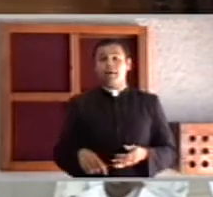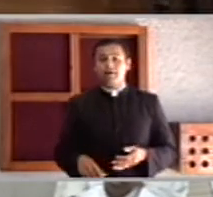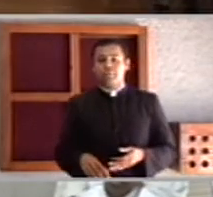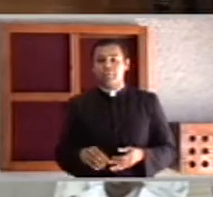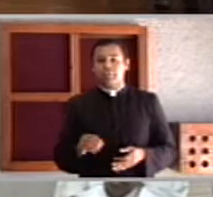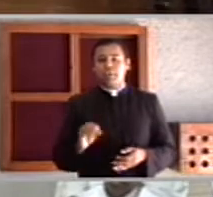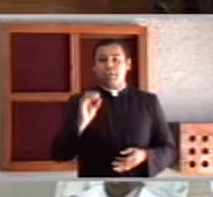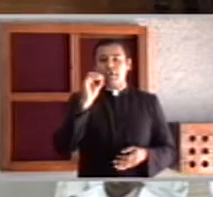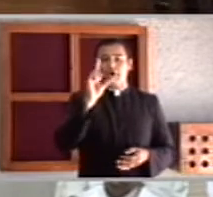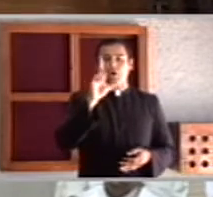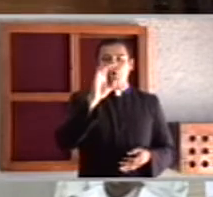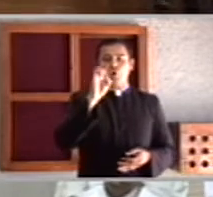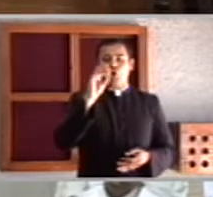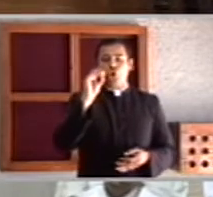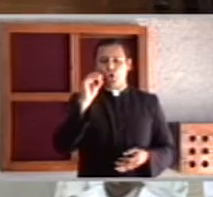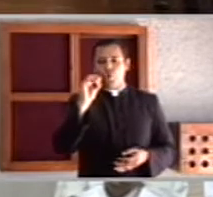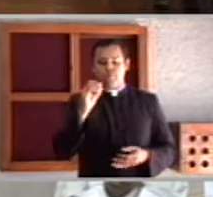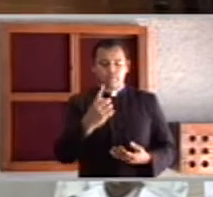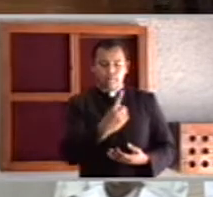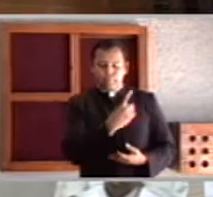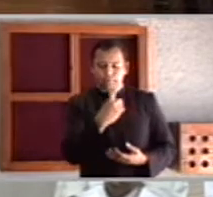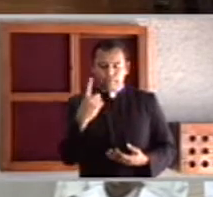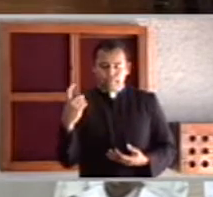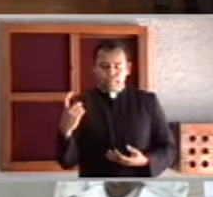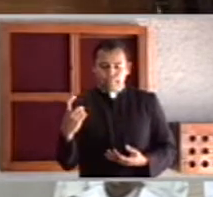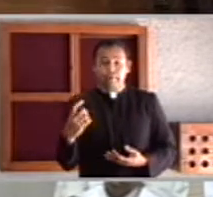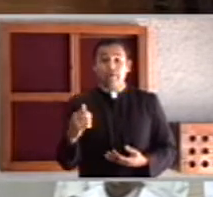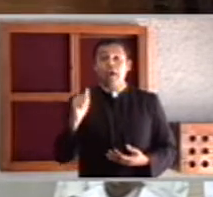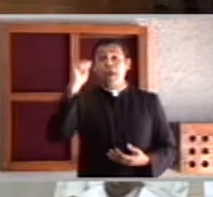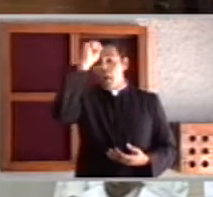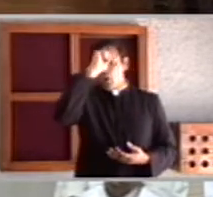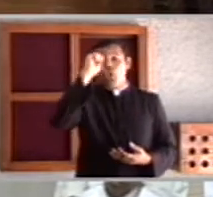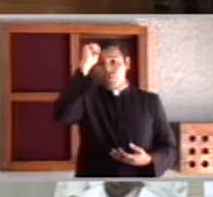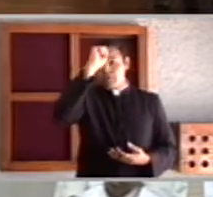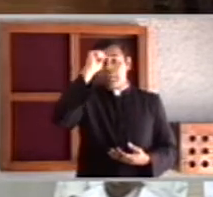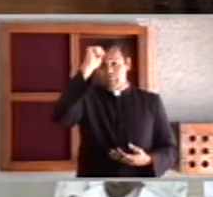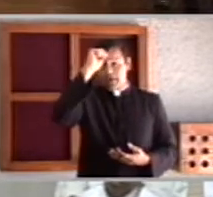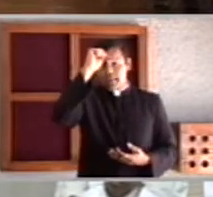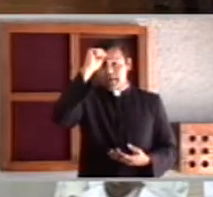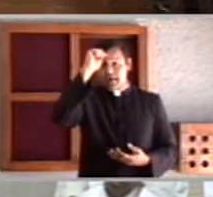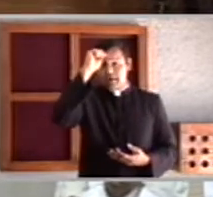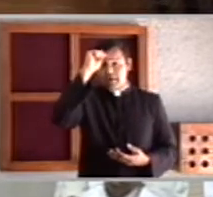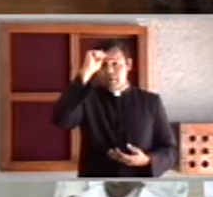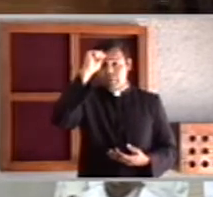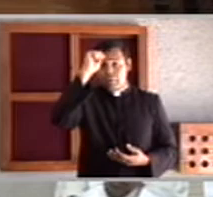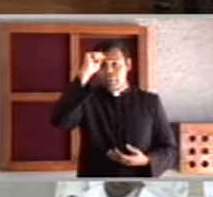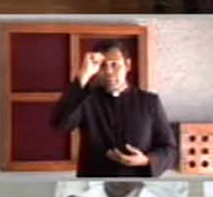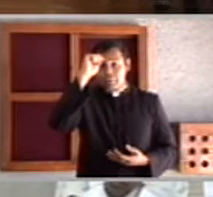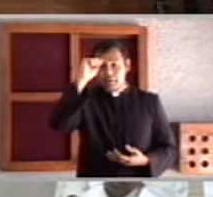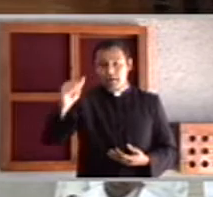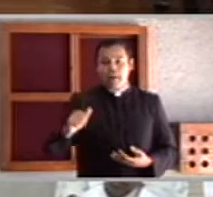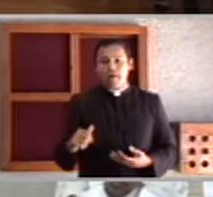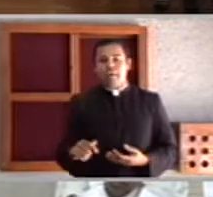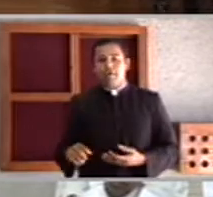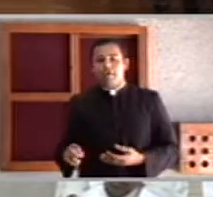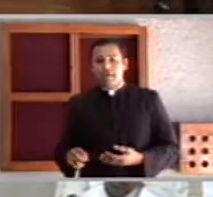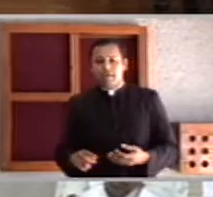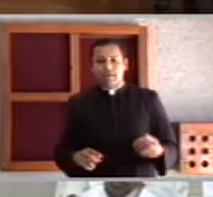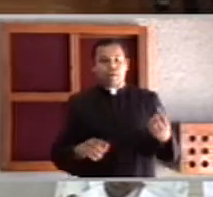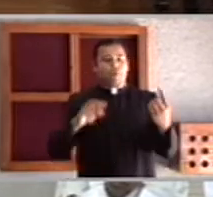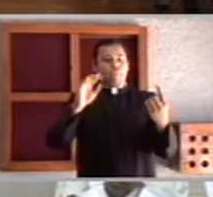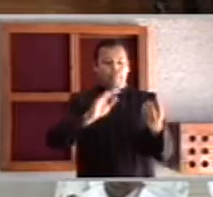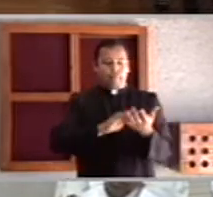óleo perfumado, los sacerdotes hemos sido ungidos para